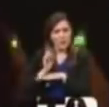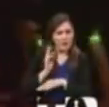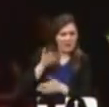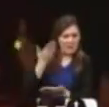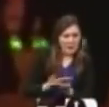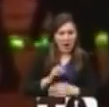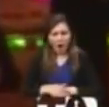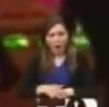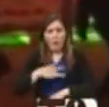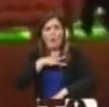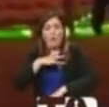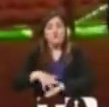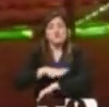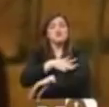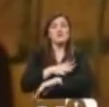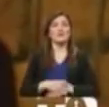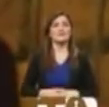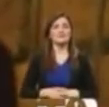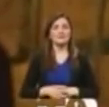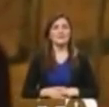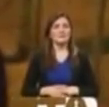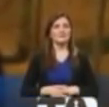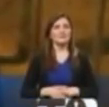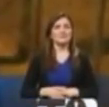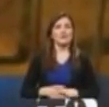del espíritu navideño. La imaginación con la que han